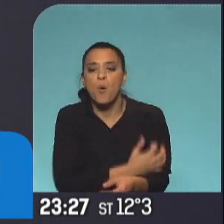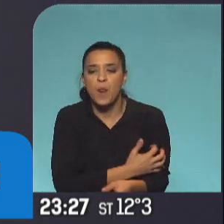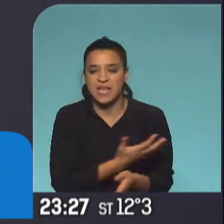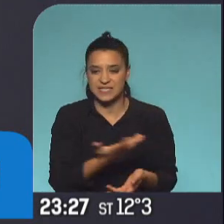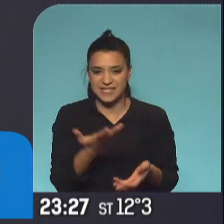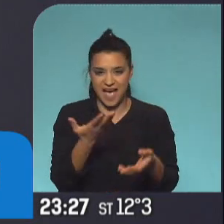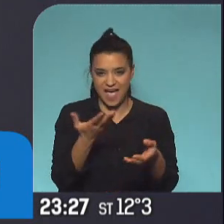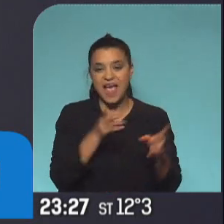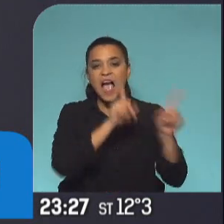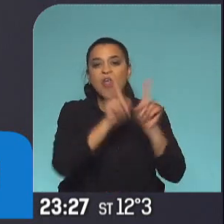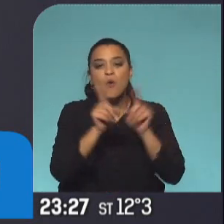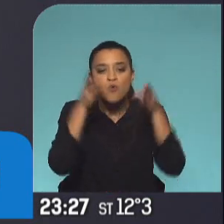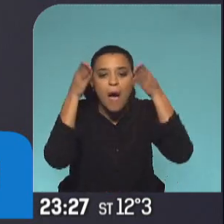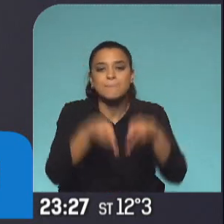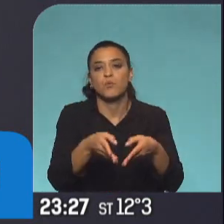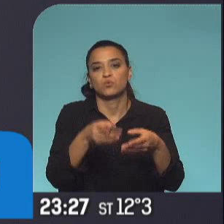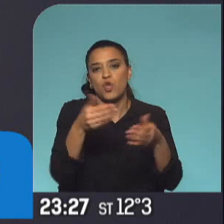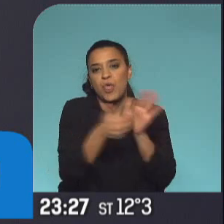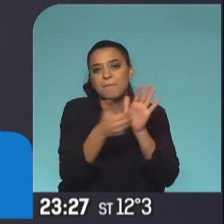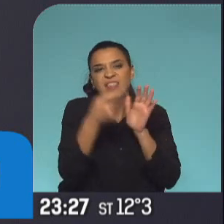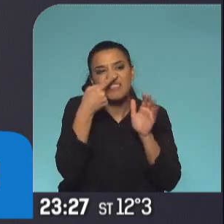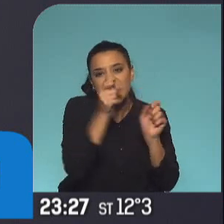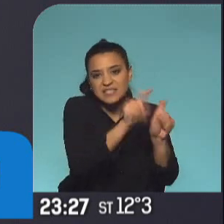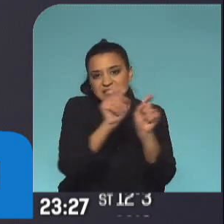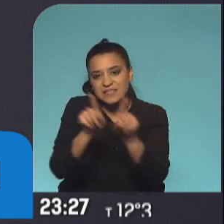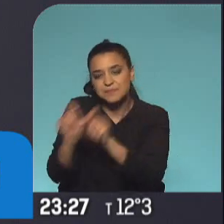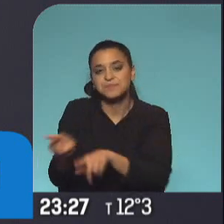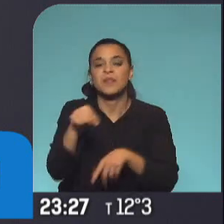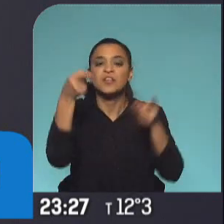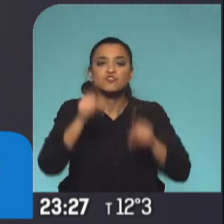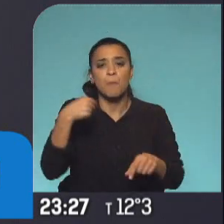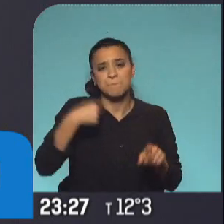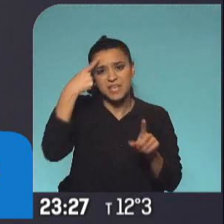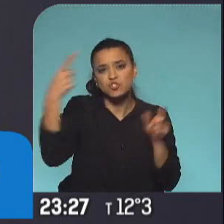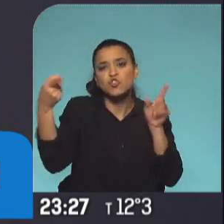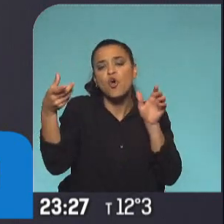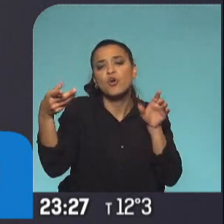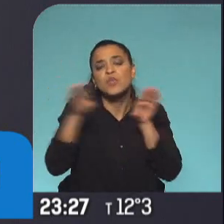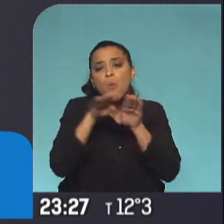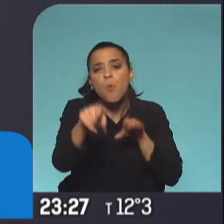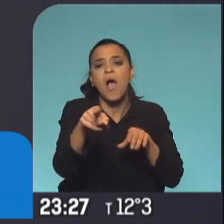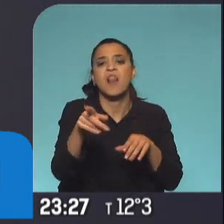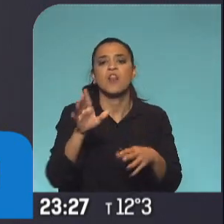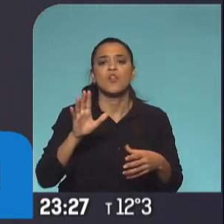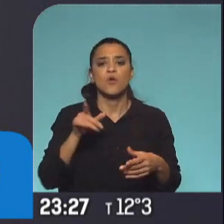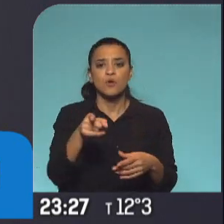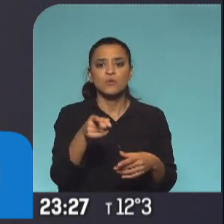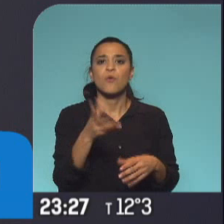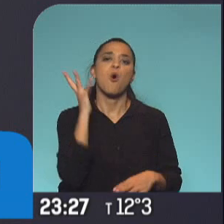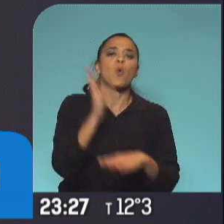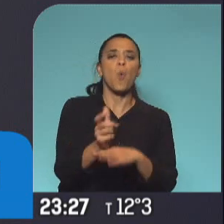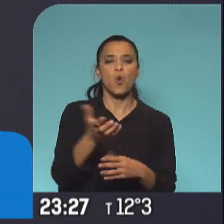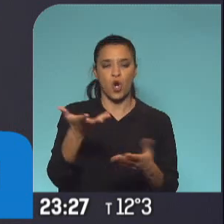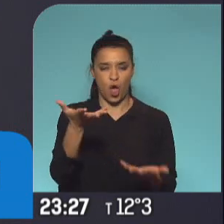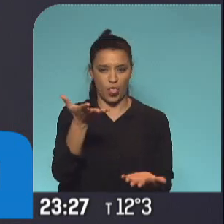Digamos, cada uno lo llevó para ese lado. Coincido con la visión de la jugada de utilizar el curro de los